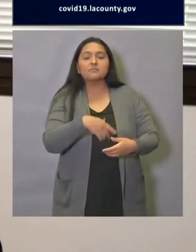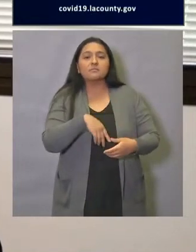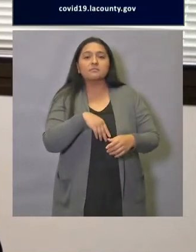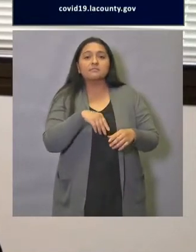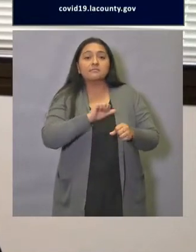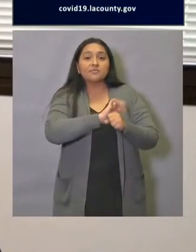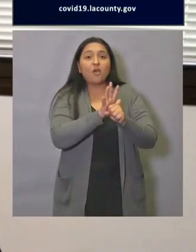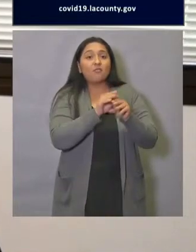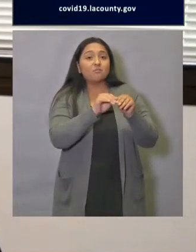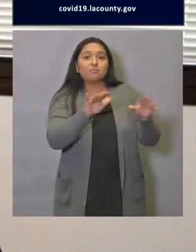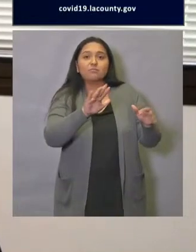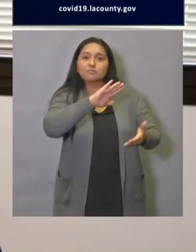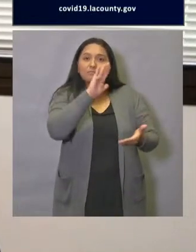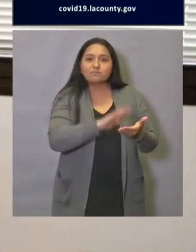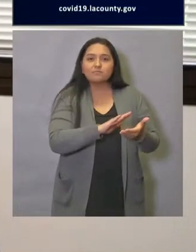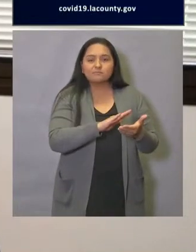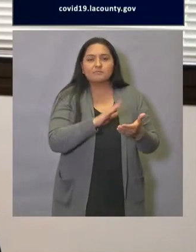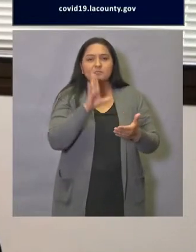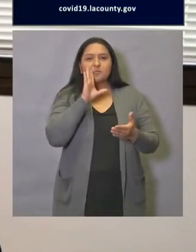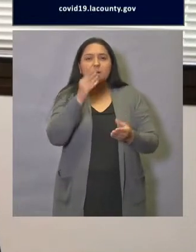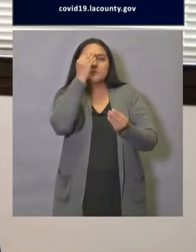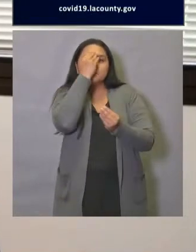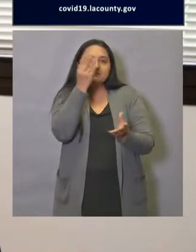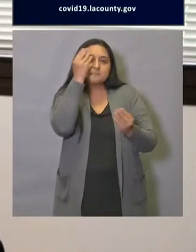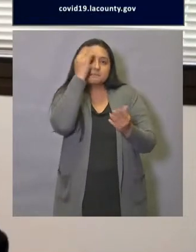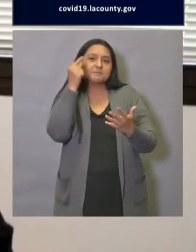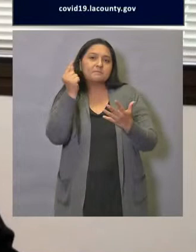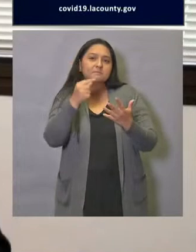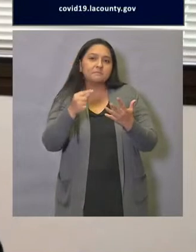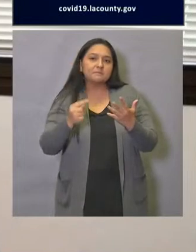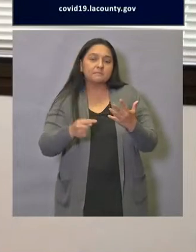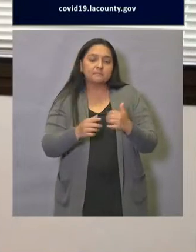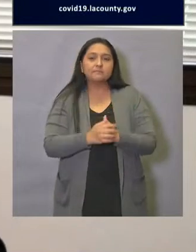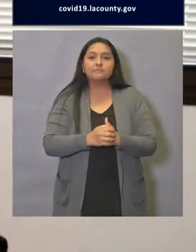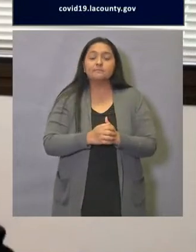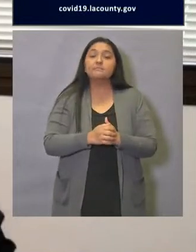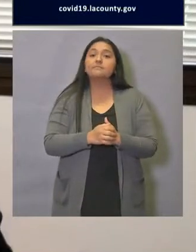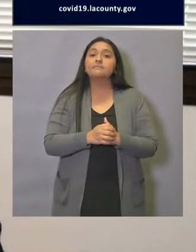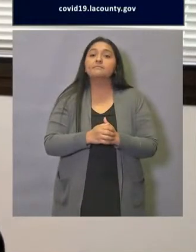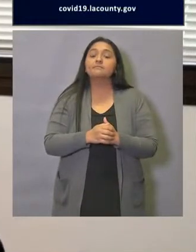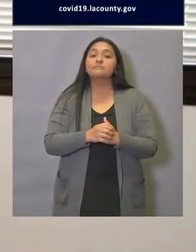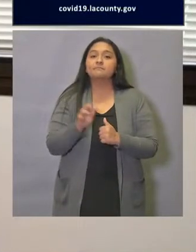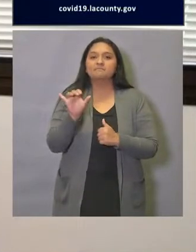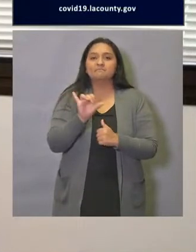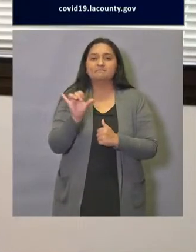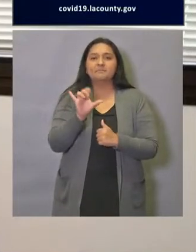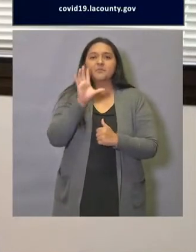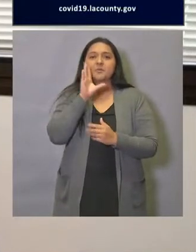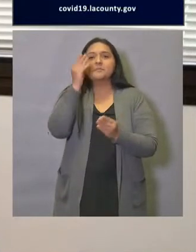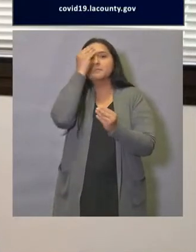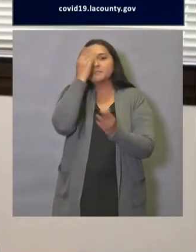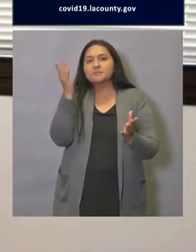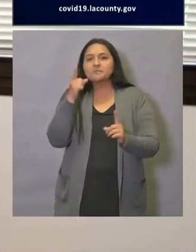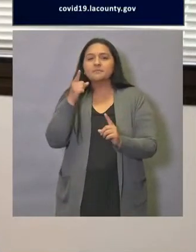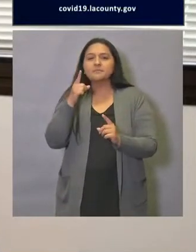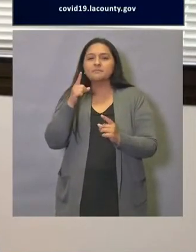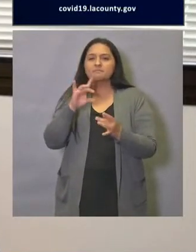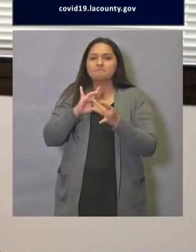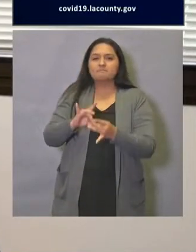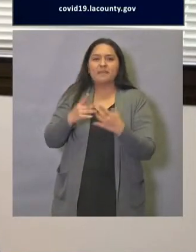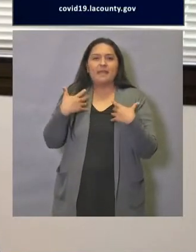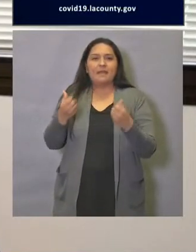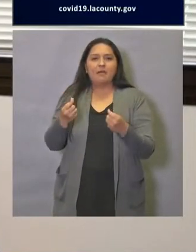del COVID-19 en nuestro condado. También les pondremos al día sobre nuestros trabajadores de salud. Y